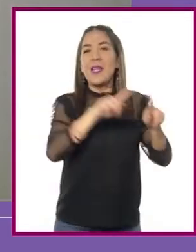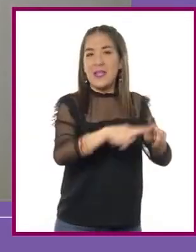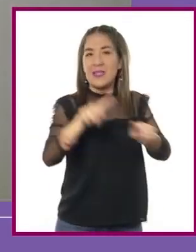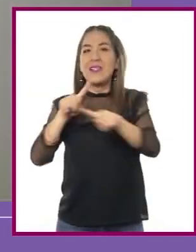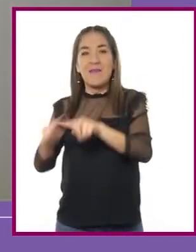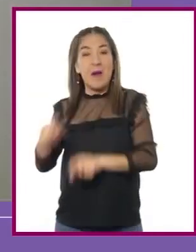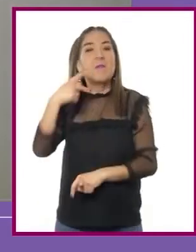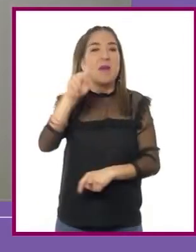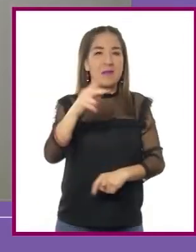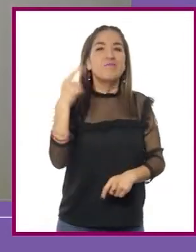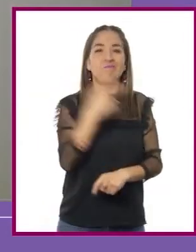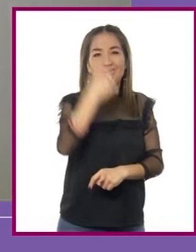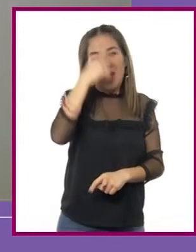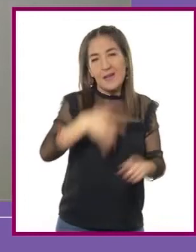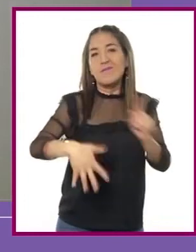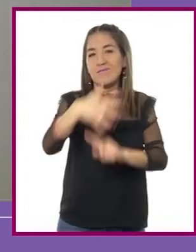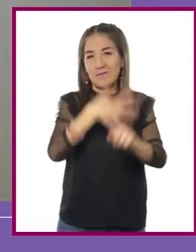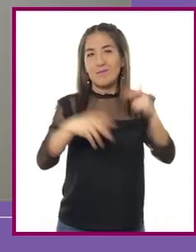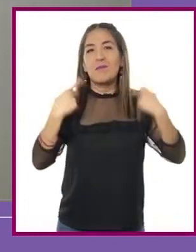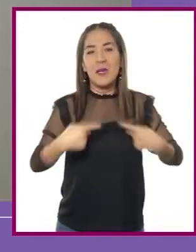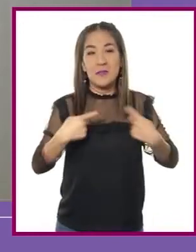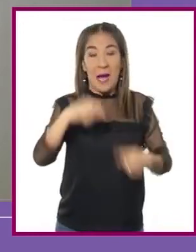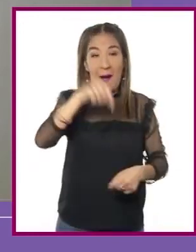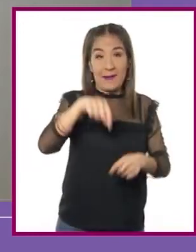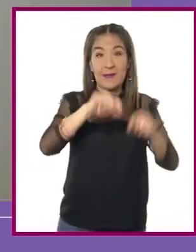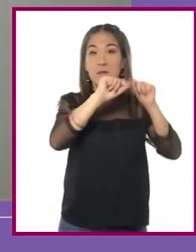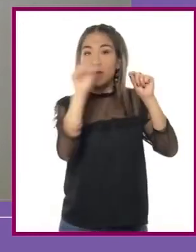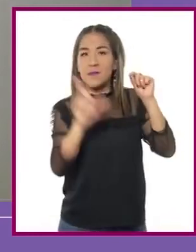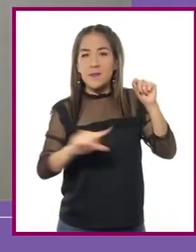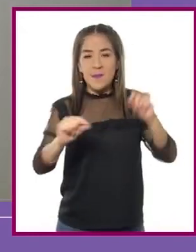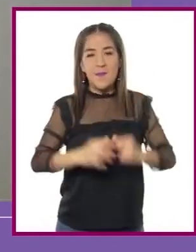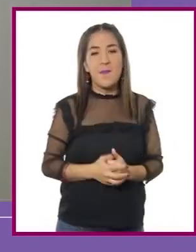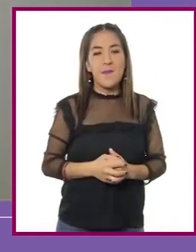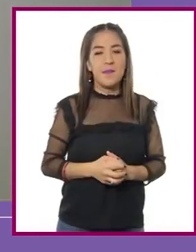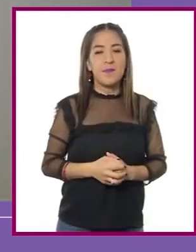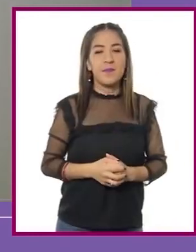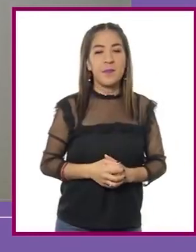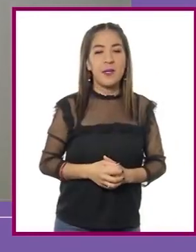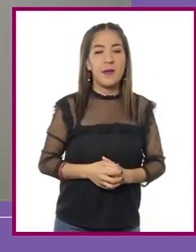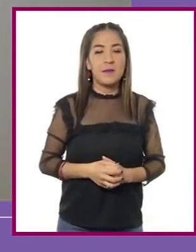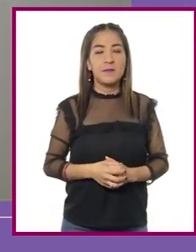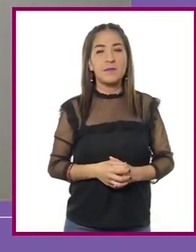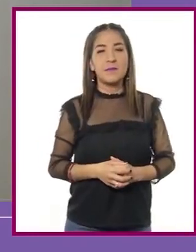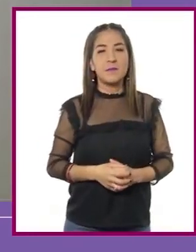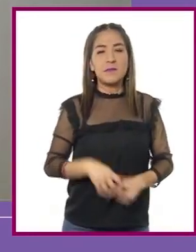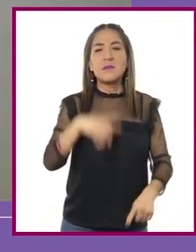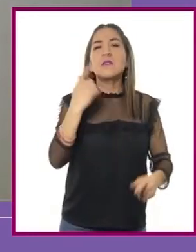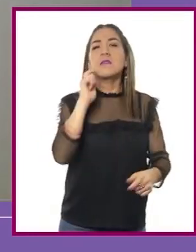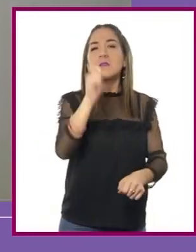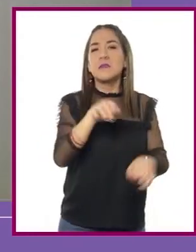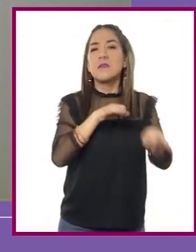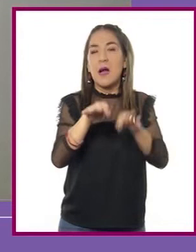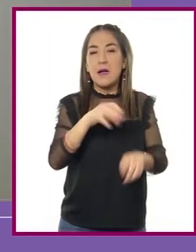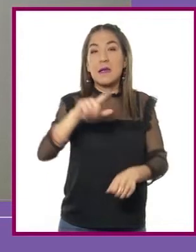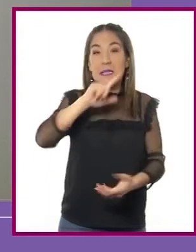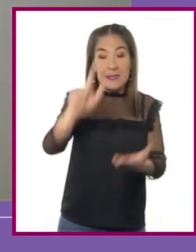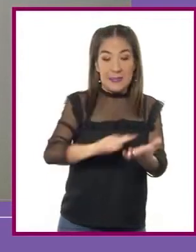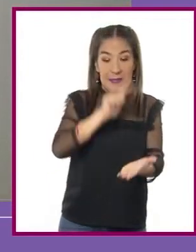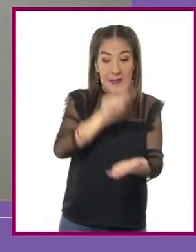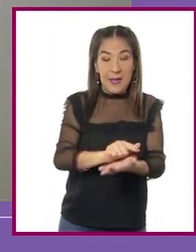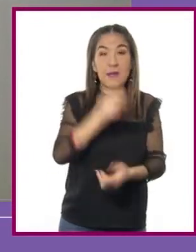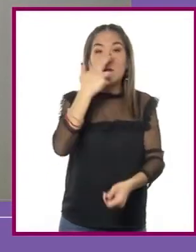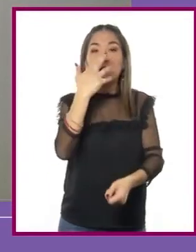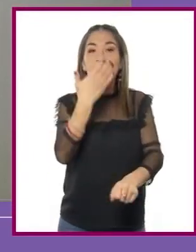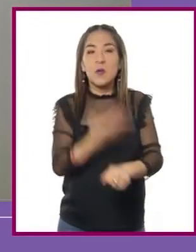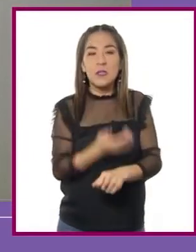para nuestra sociedad. En nuestro país, las y los servidores públicos se rigen bajo la Ley de